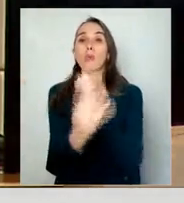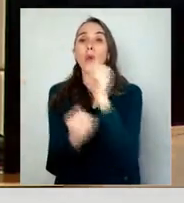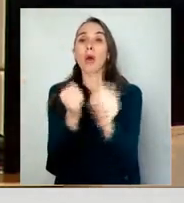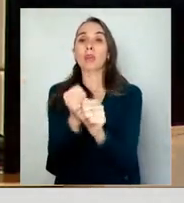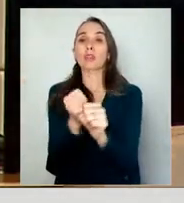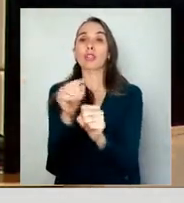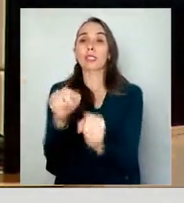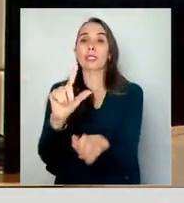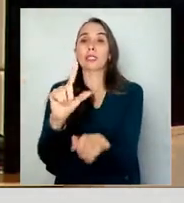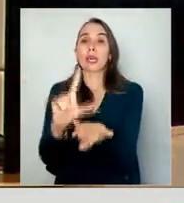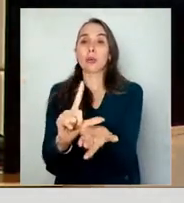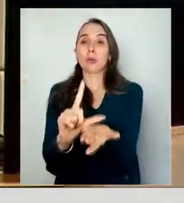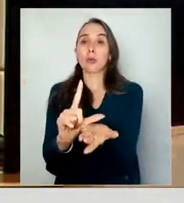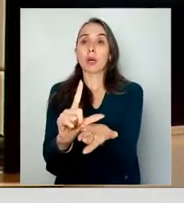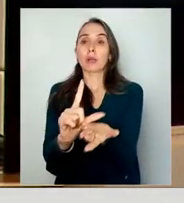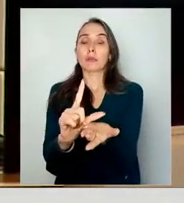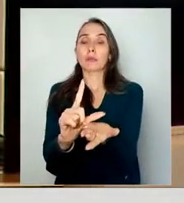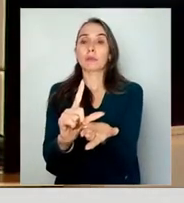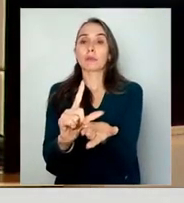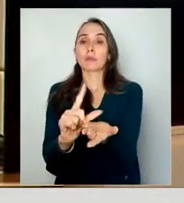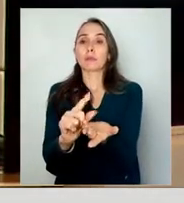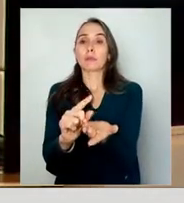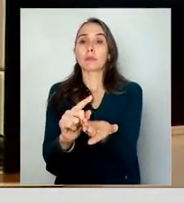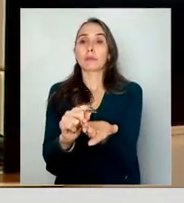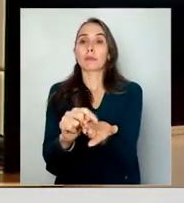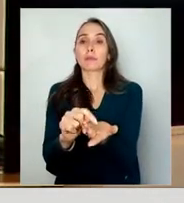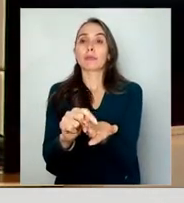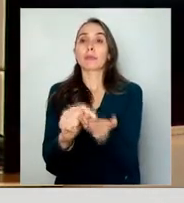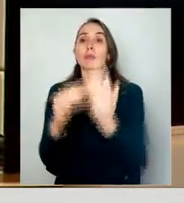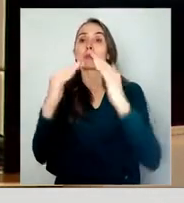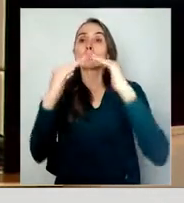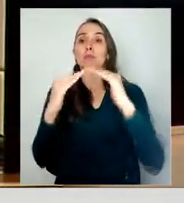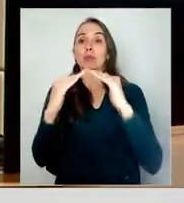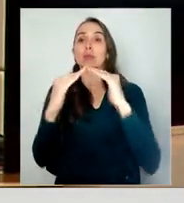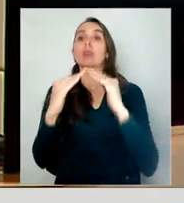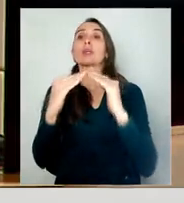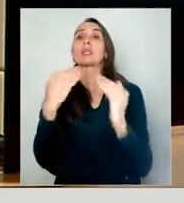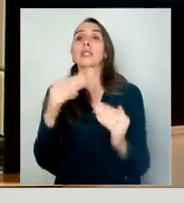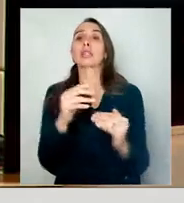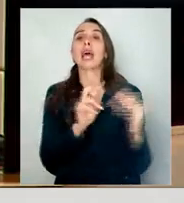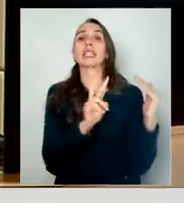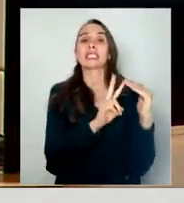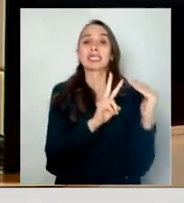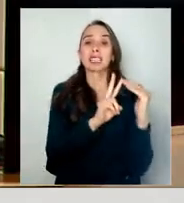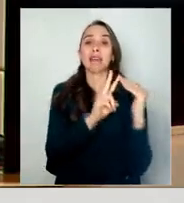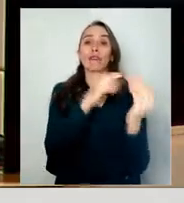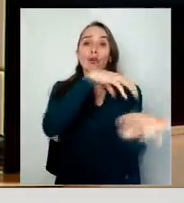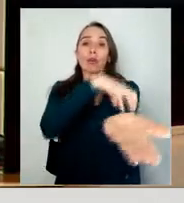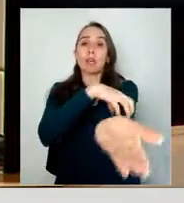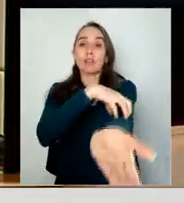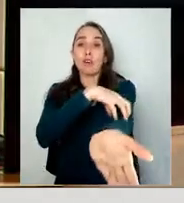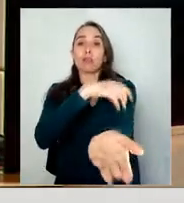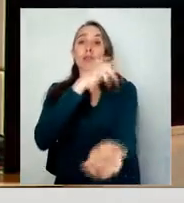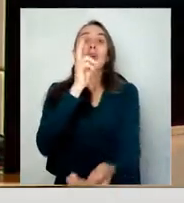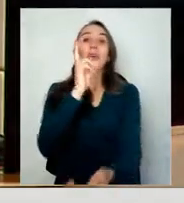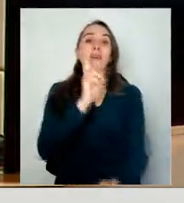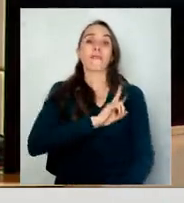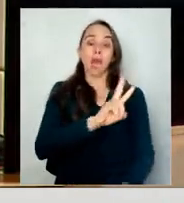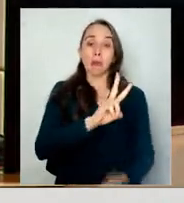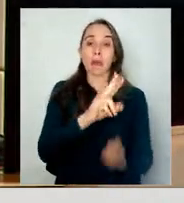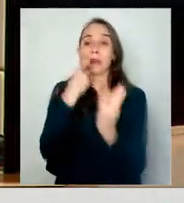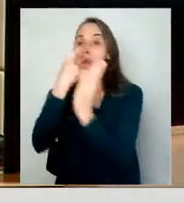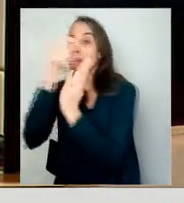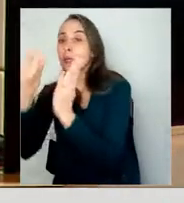y que se encuentran en su mayoría establecidos y catastrados por el serbio regional que a través de su programa de asentamientos